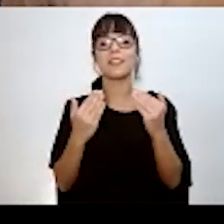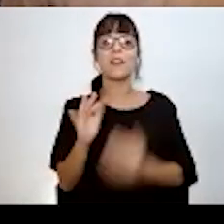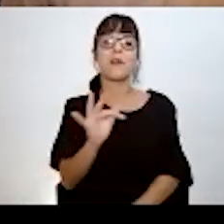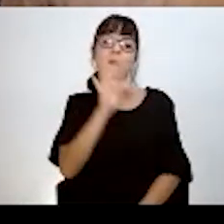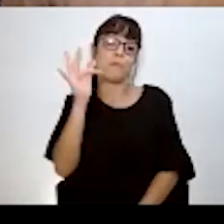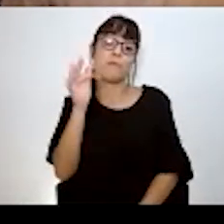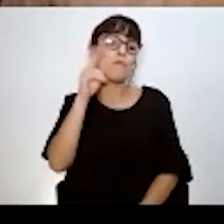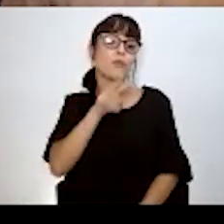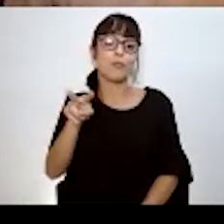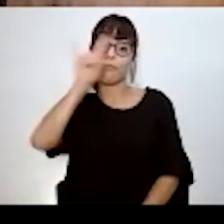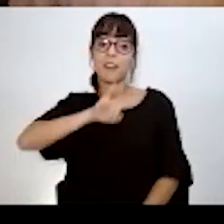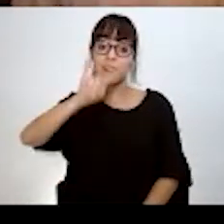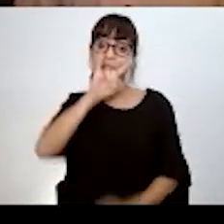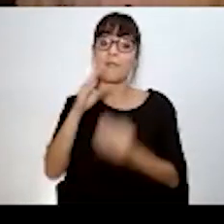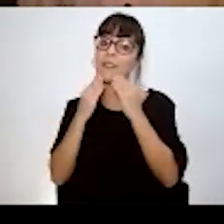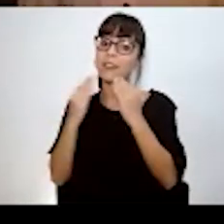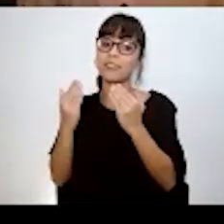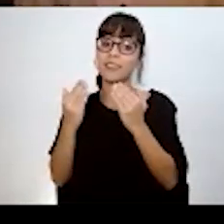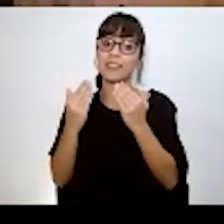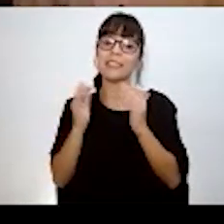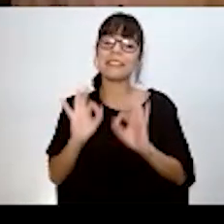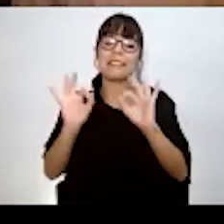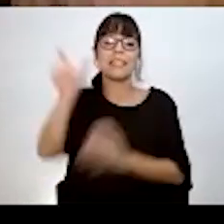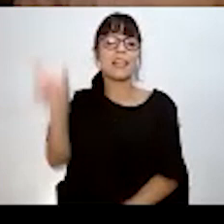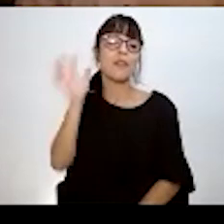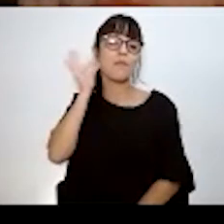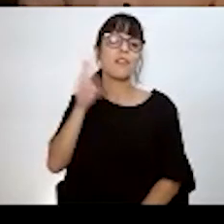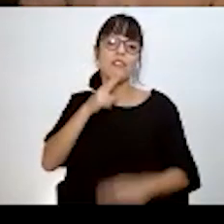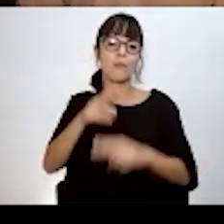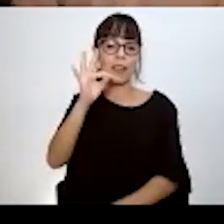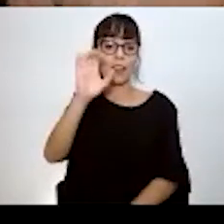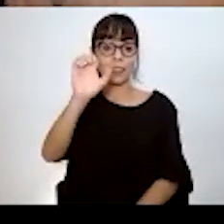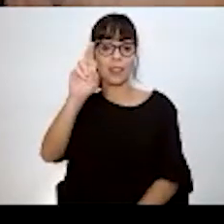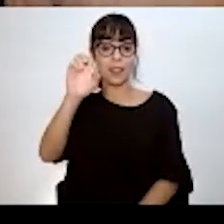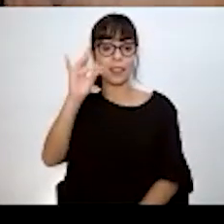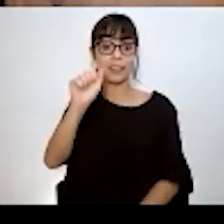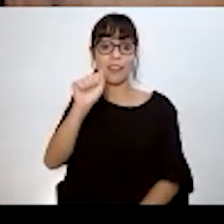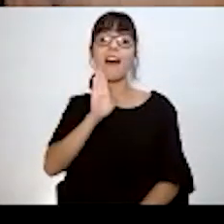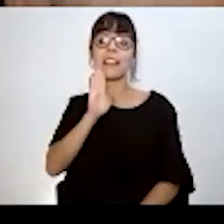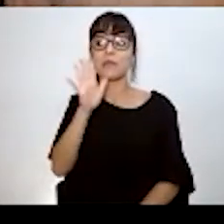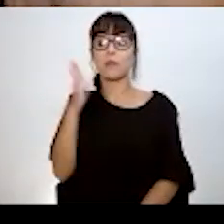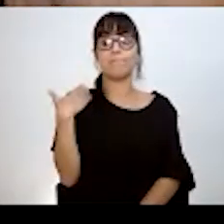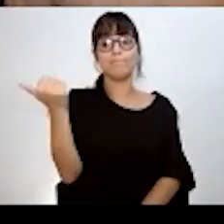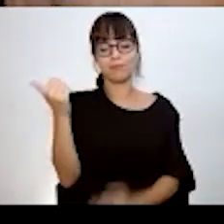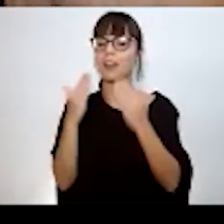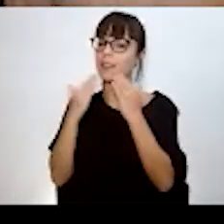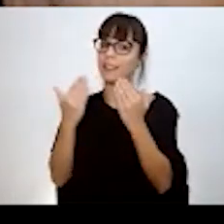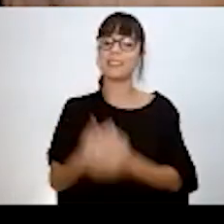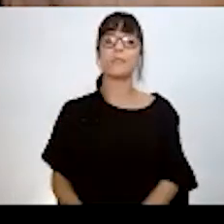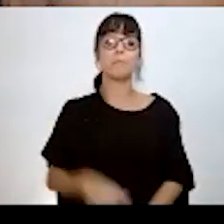Canario y en particular a Teresa Delgado la invitación para compartir con ustedes lo que